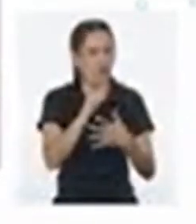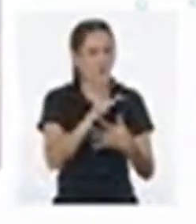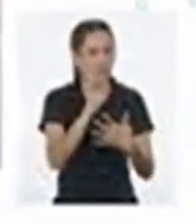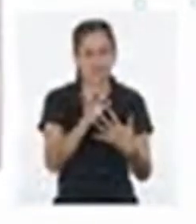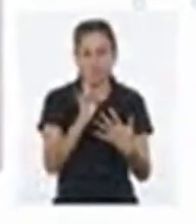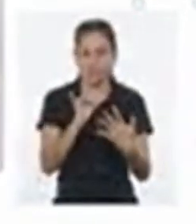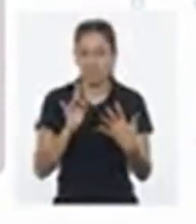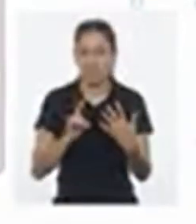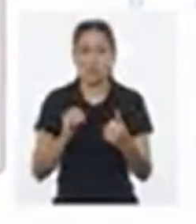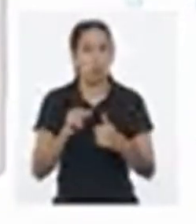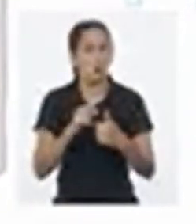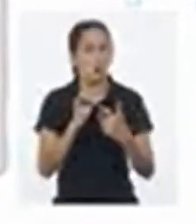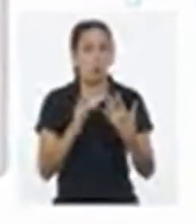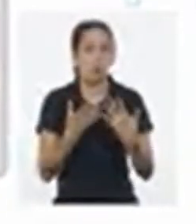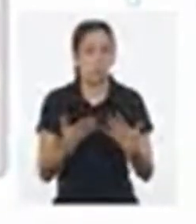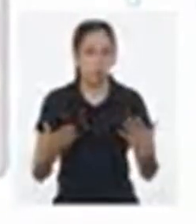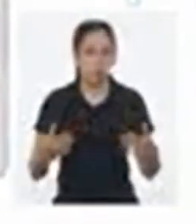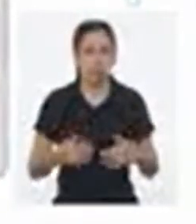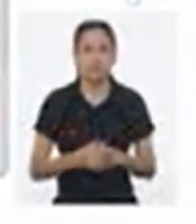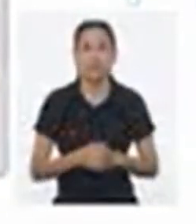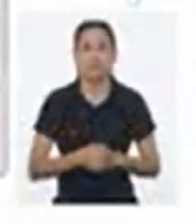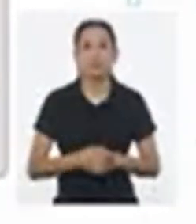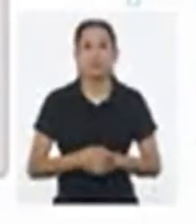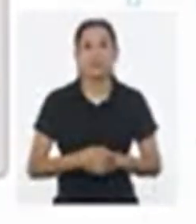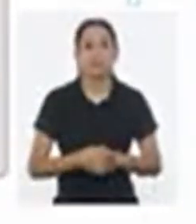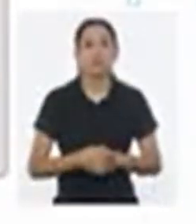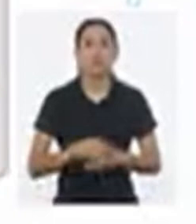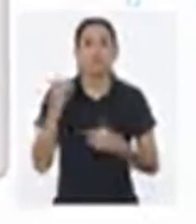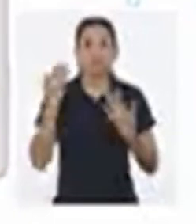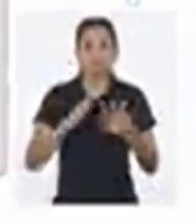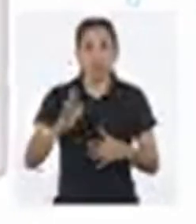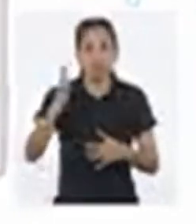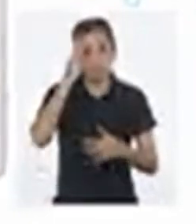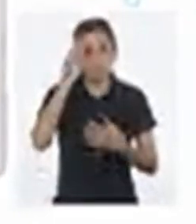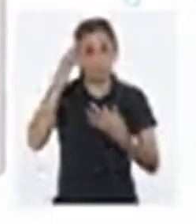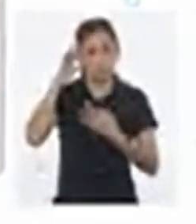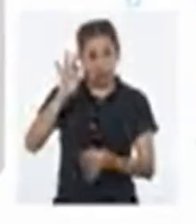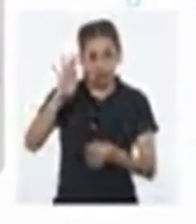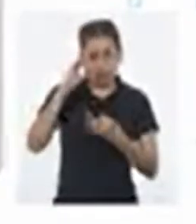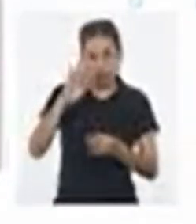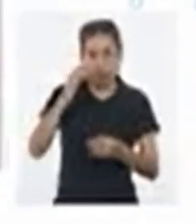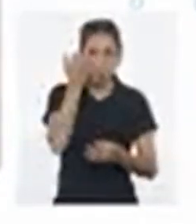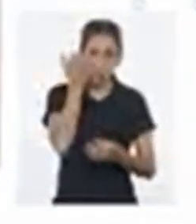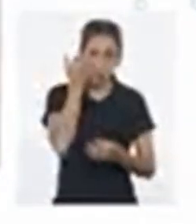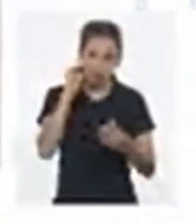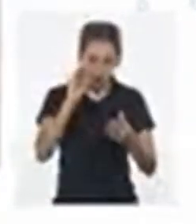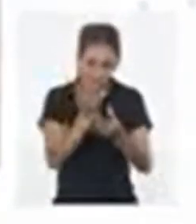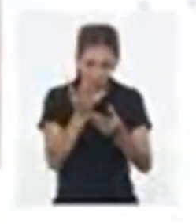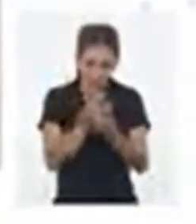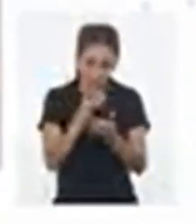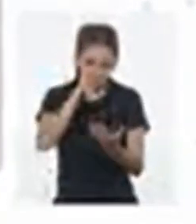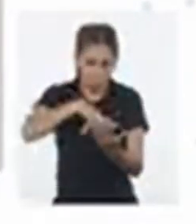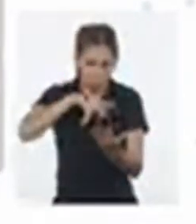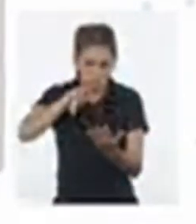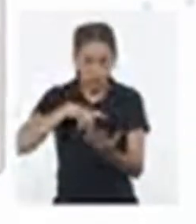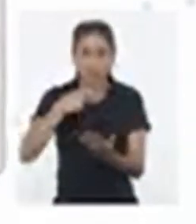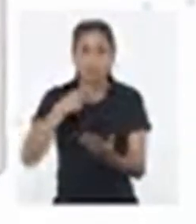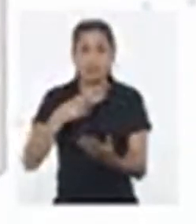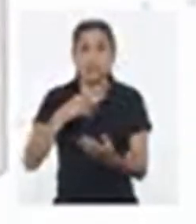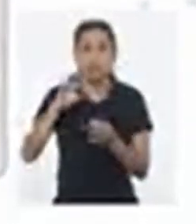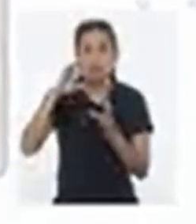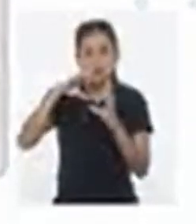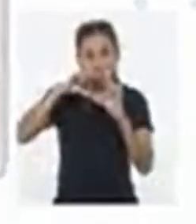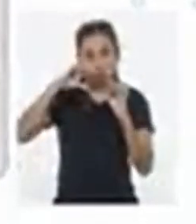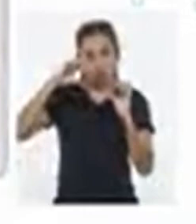más variados, entre otros. Sabemos a través de documentos de archivo que las hojas